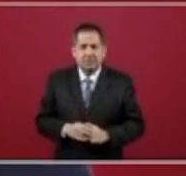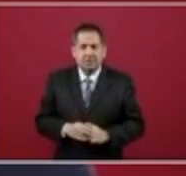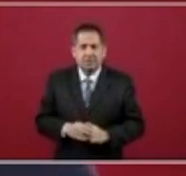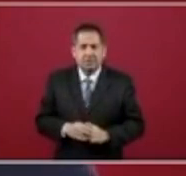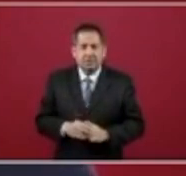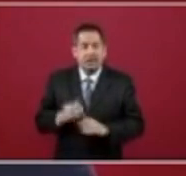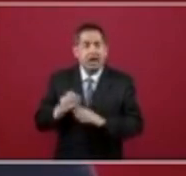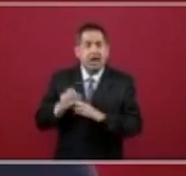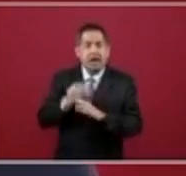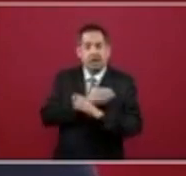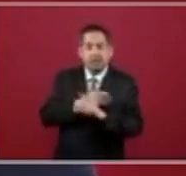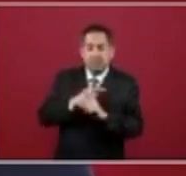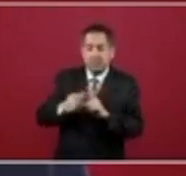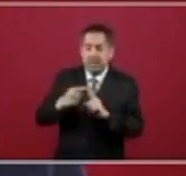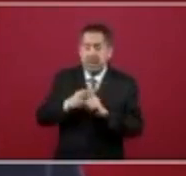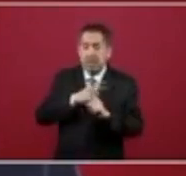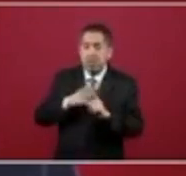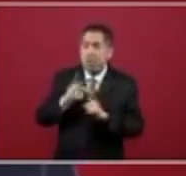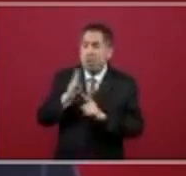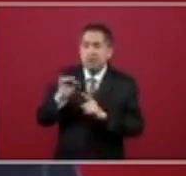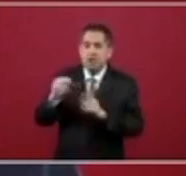la mitad de su deuda,